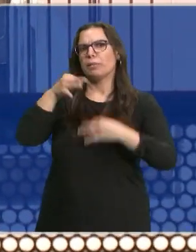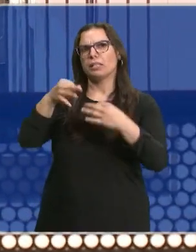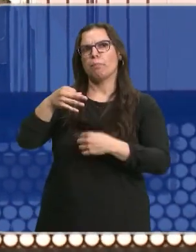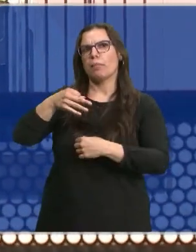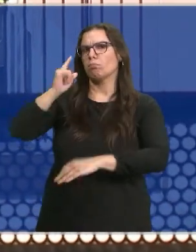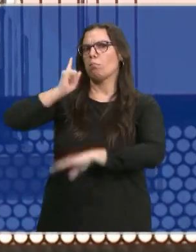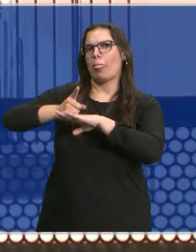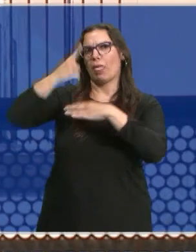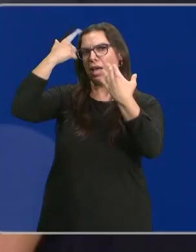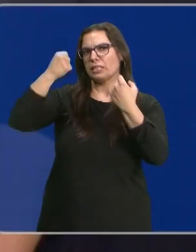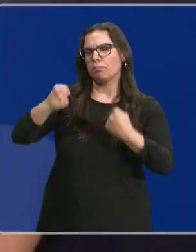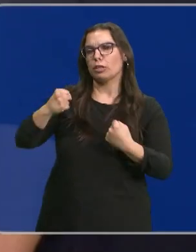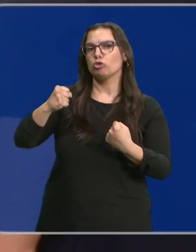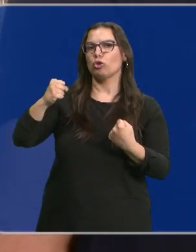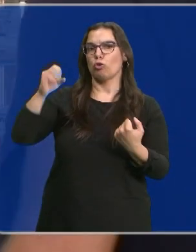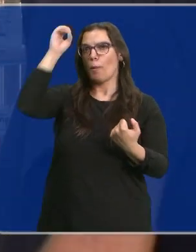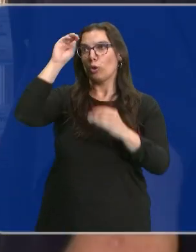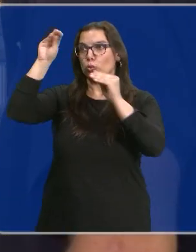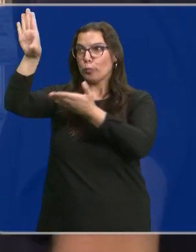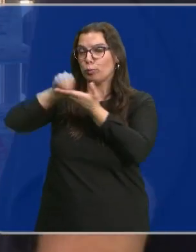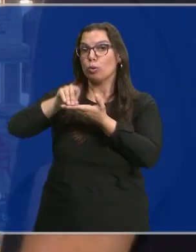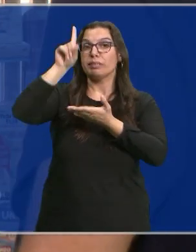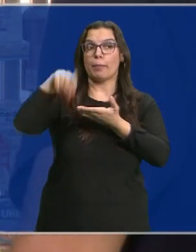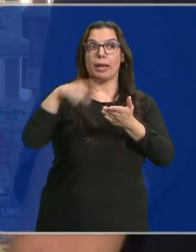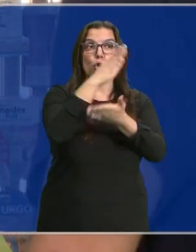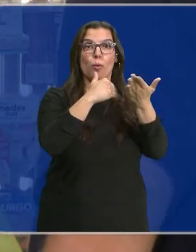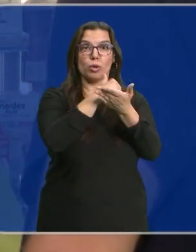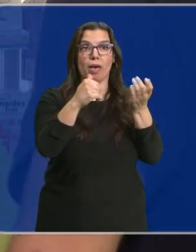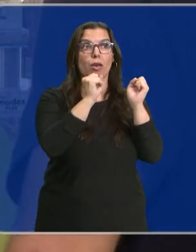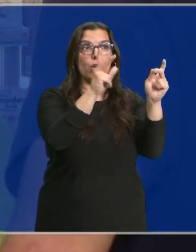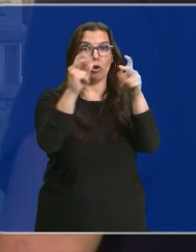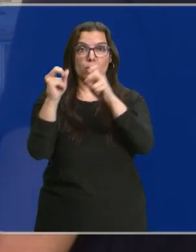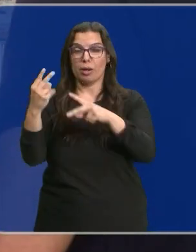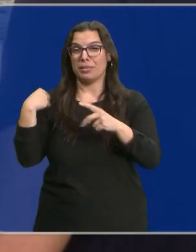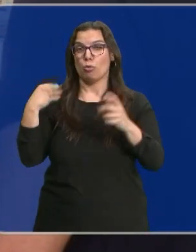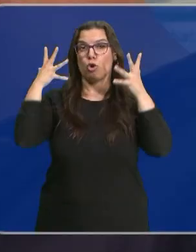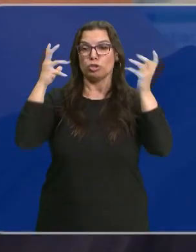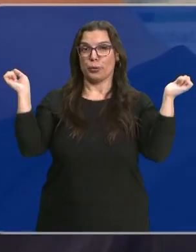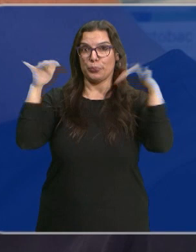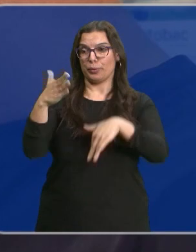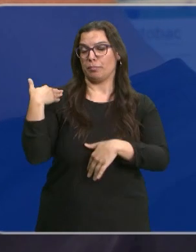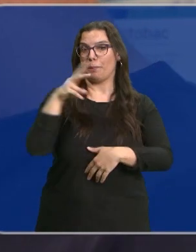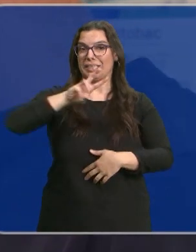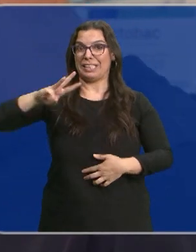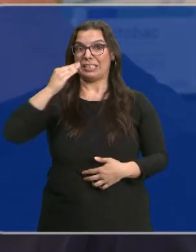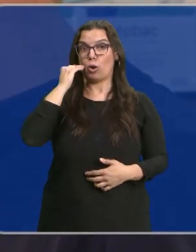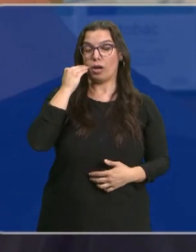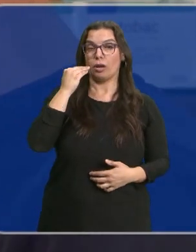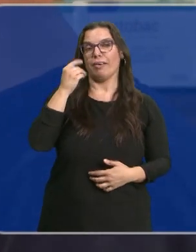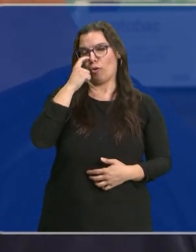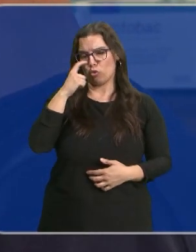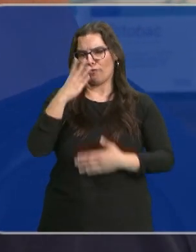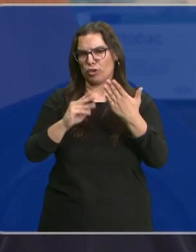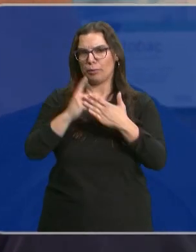expertos y que después de tener el visto bueno de las comunidades autónomas a través de esa reunión del Consejo Interterritorial del pasado 23 de junio,